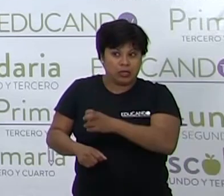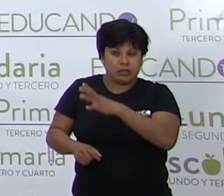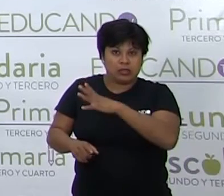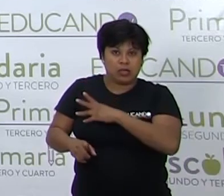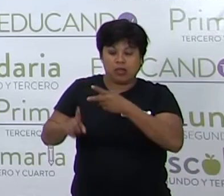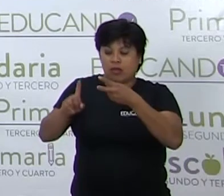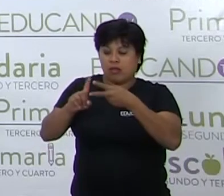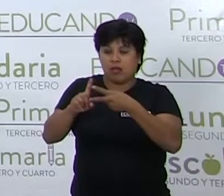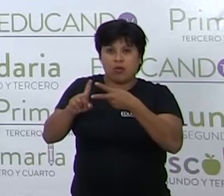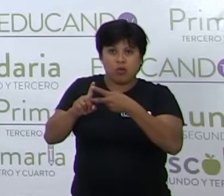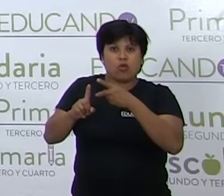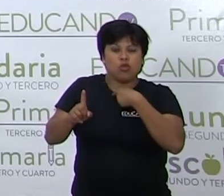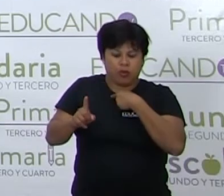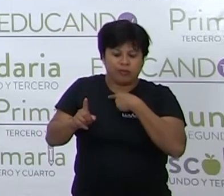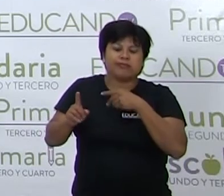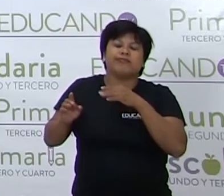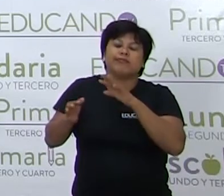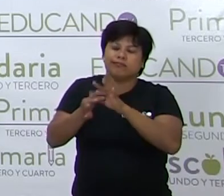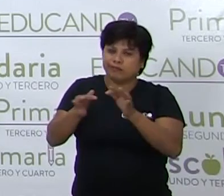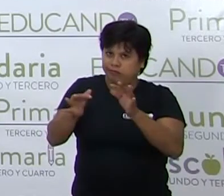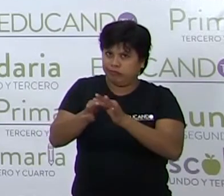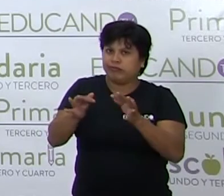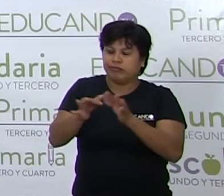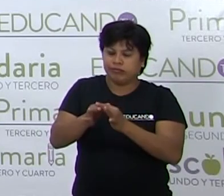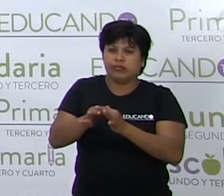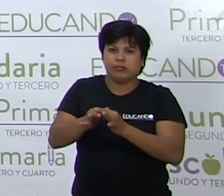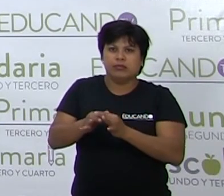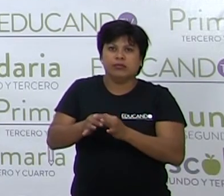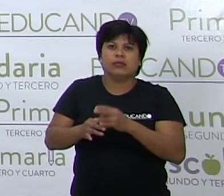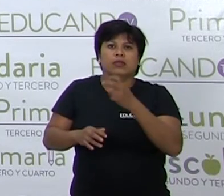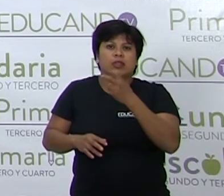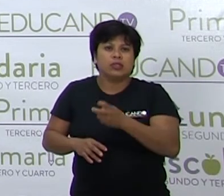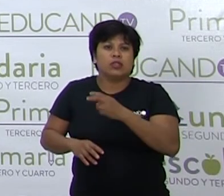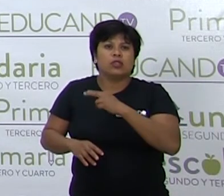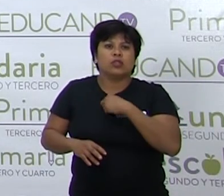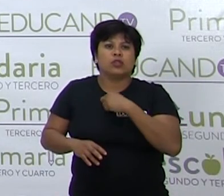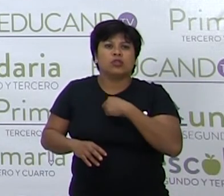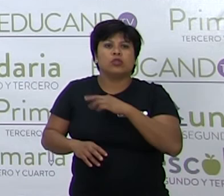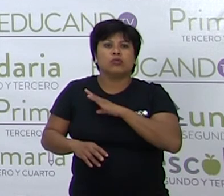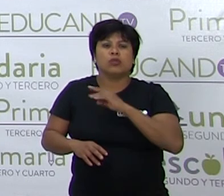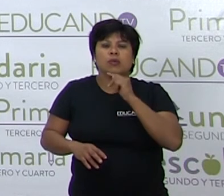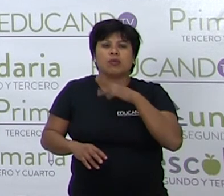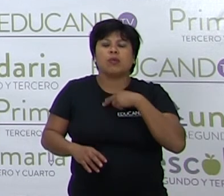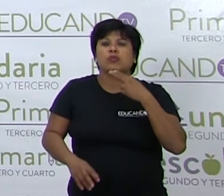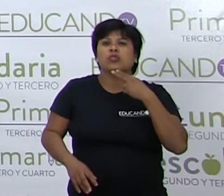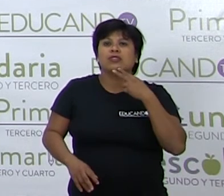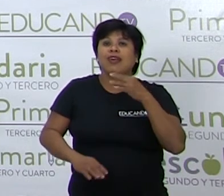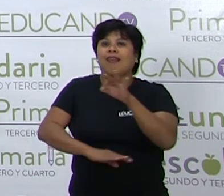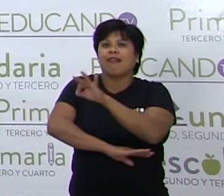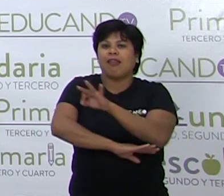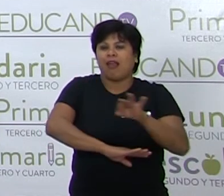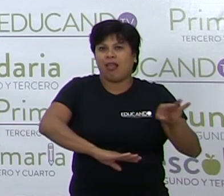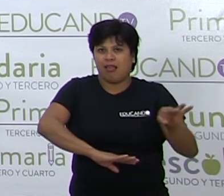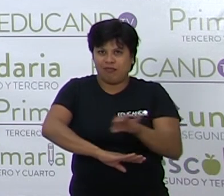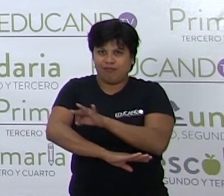que te lo voy a estar presentando y voy a apoyar para eso voy a utilizar la regla